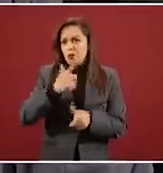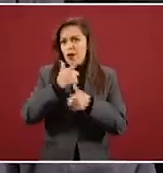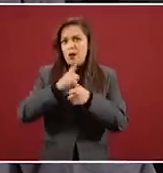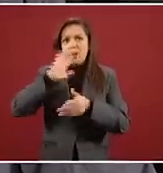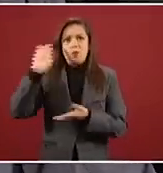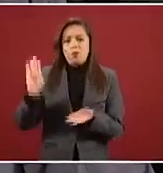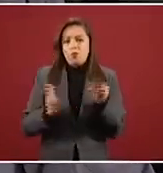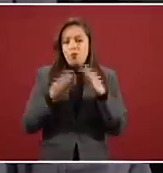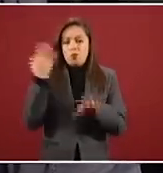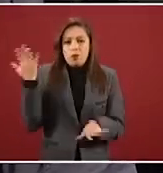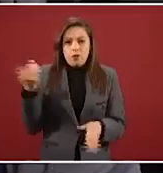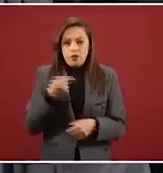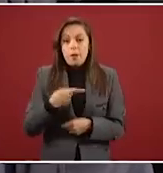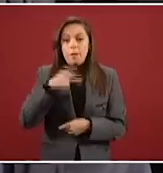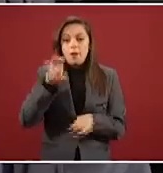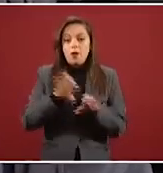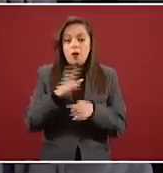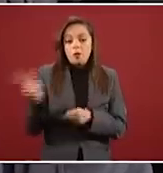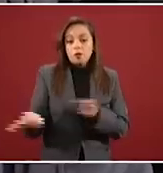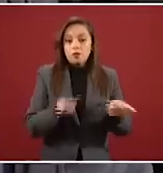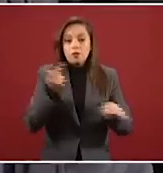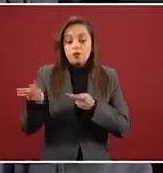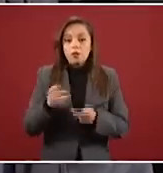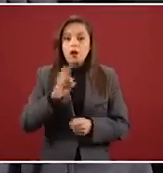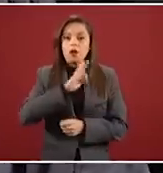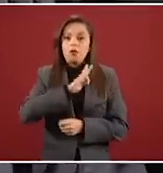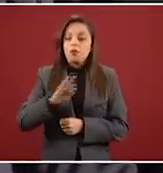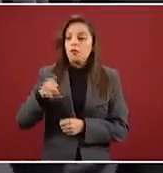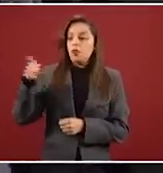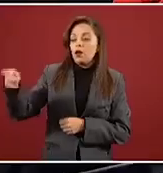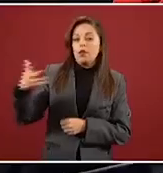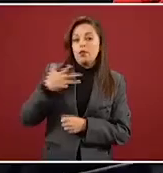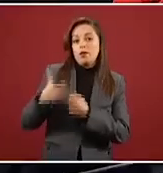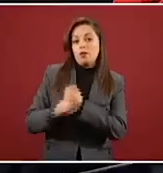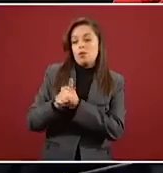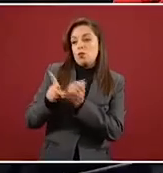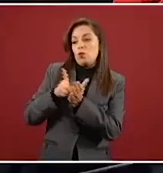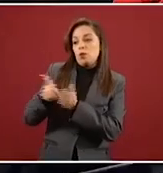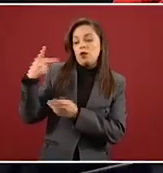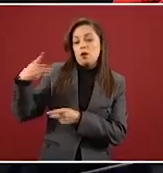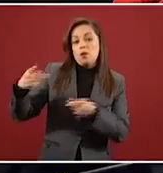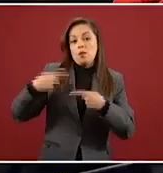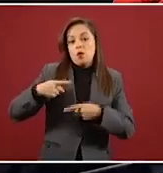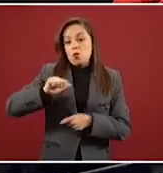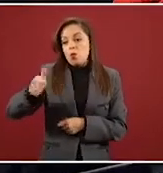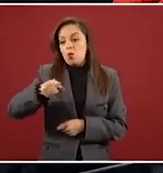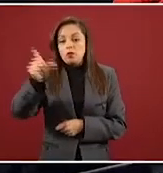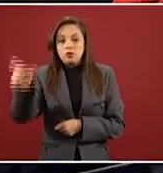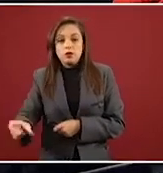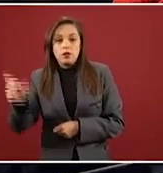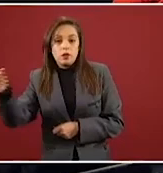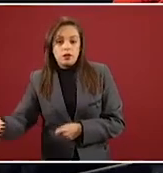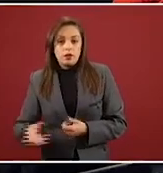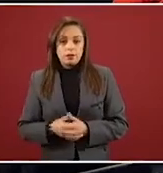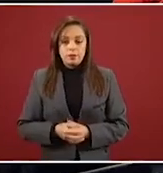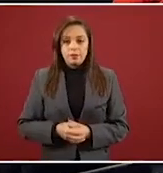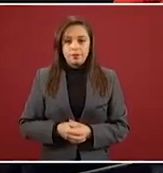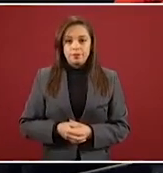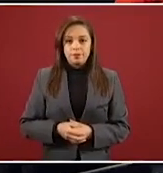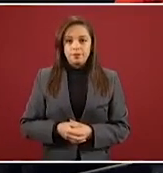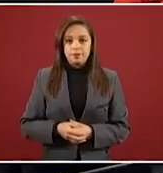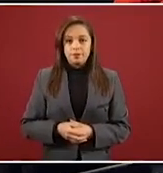consulta algo que afecte los derechos de terceros o de un grupo en particular. Lo que creo yo